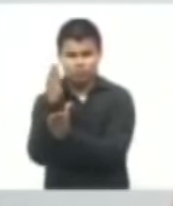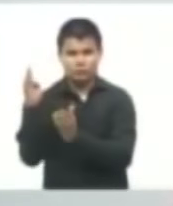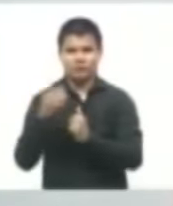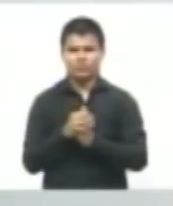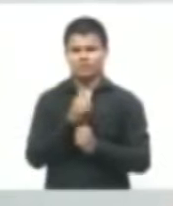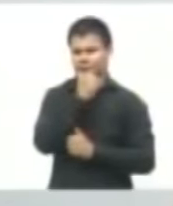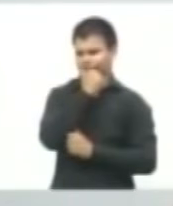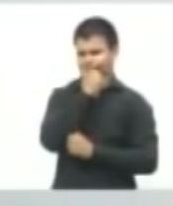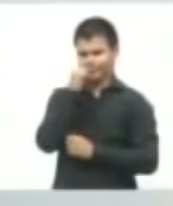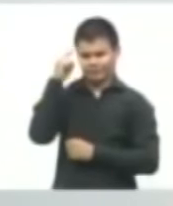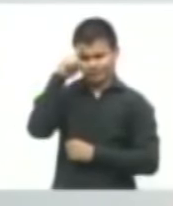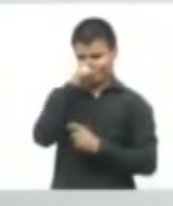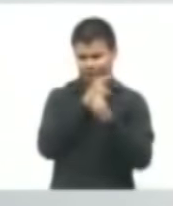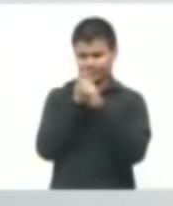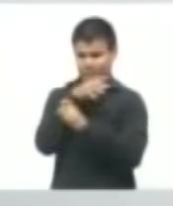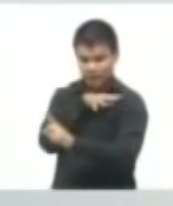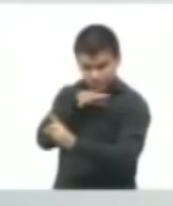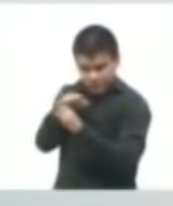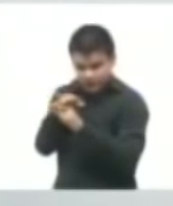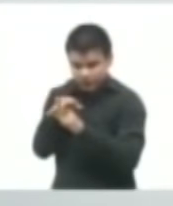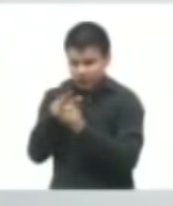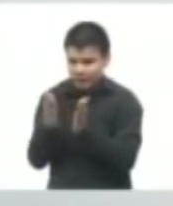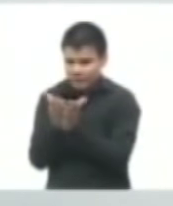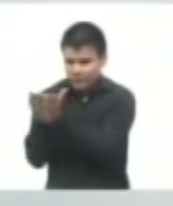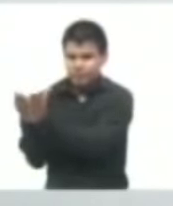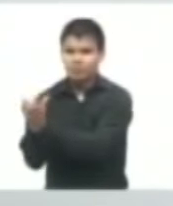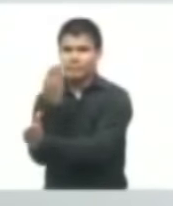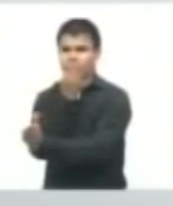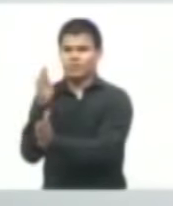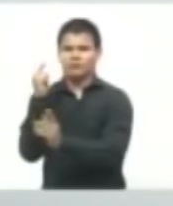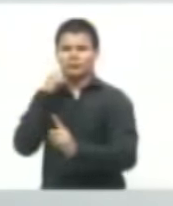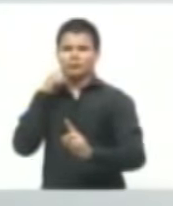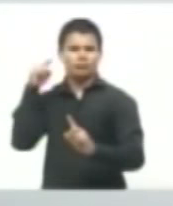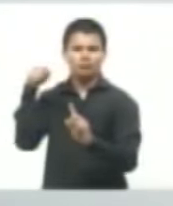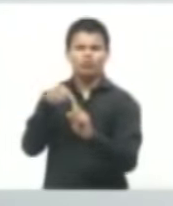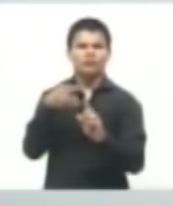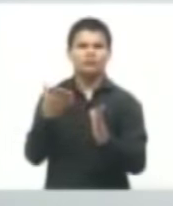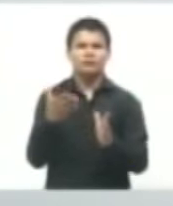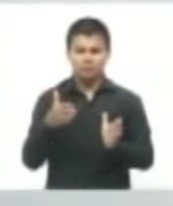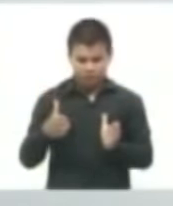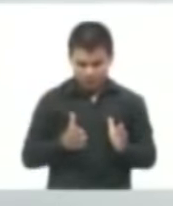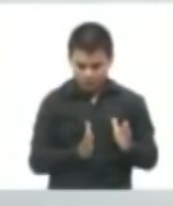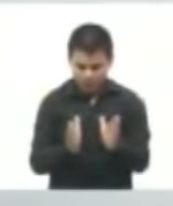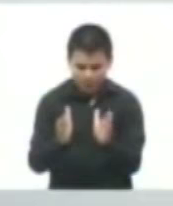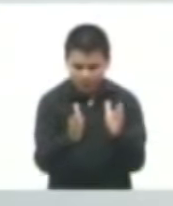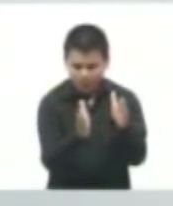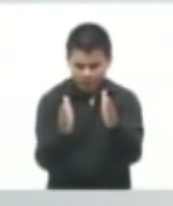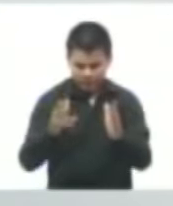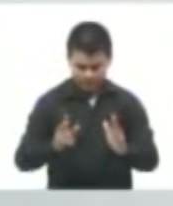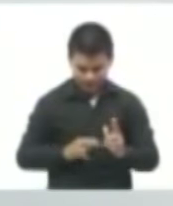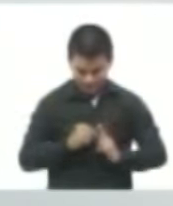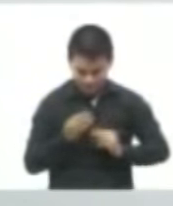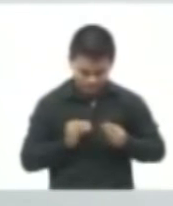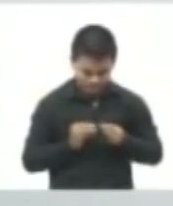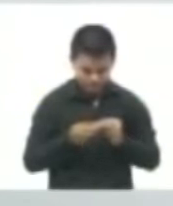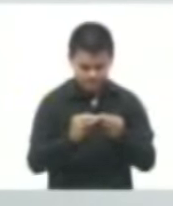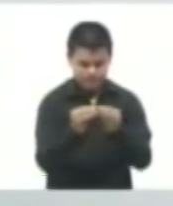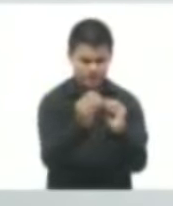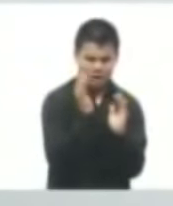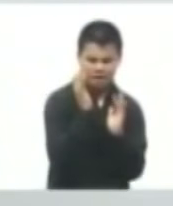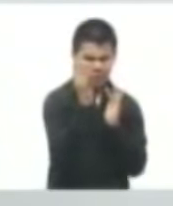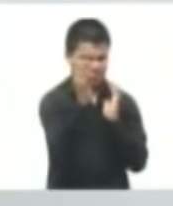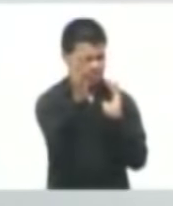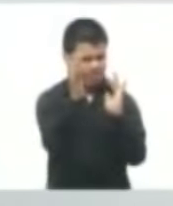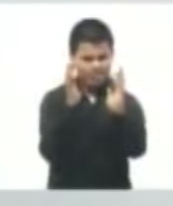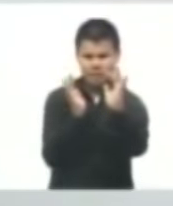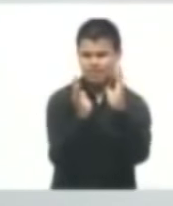posibilidad de una afectación del puerto de Barranquilla. Nuestra intención es recuperar las condiciones ambientales de